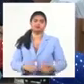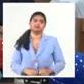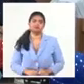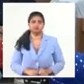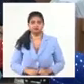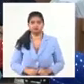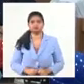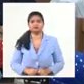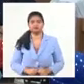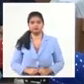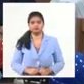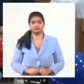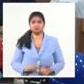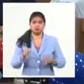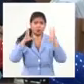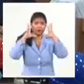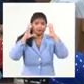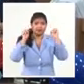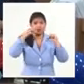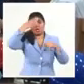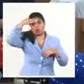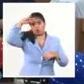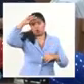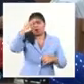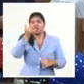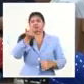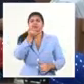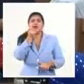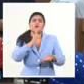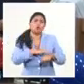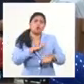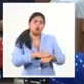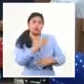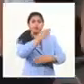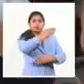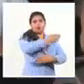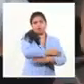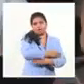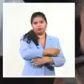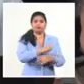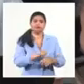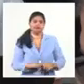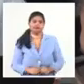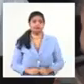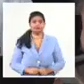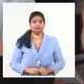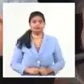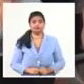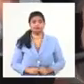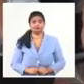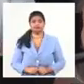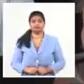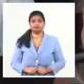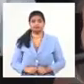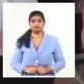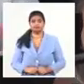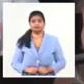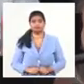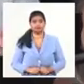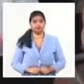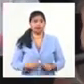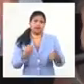O sea que la posición debía ser otra. Si tú fuiste el que provocaste el daño, tú debías ayudar a recuperar el daño. Sin embargo, lo que tratan